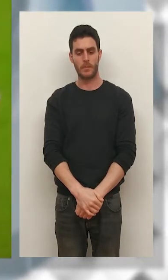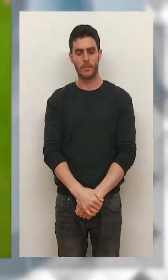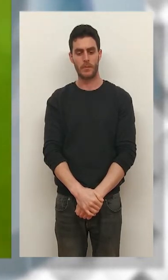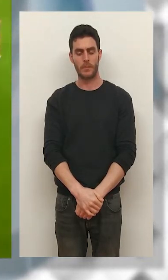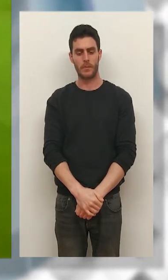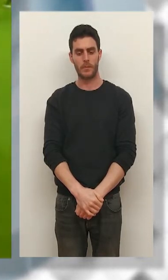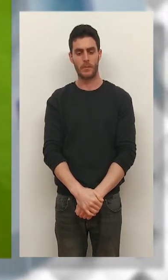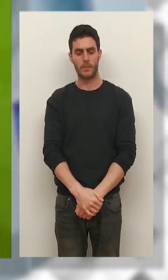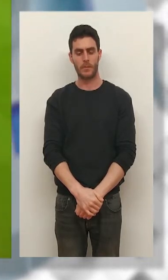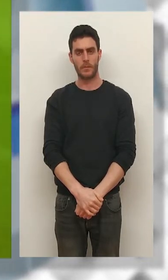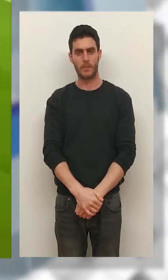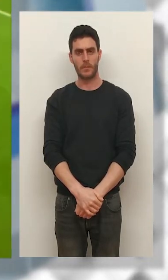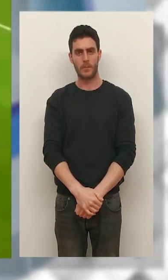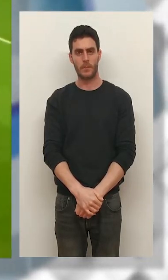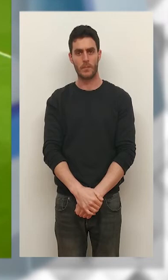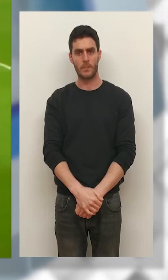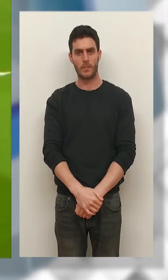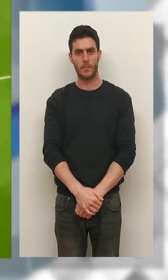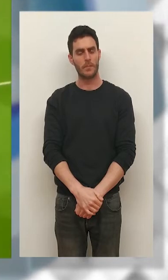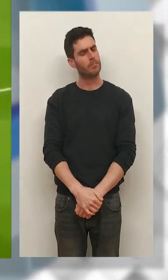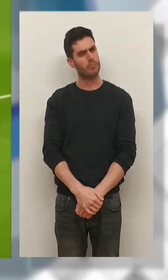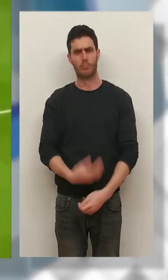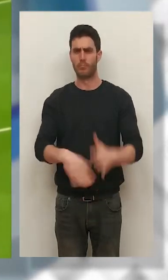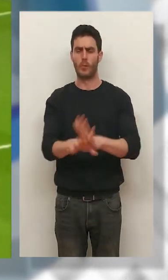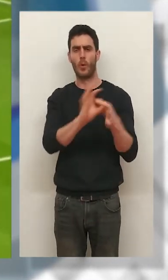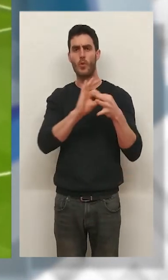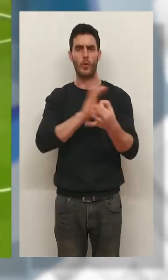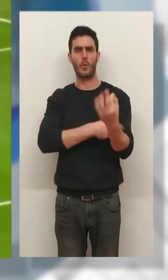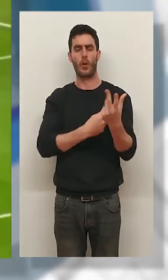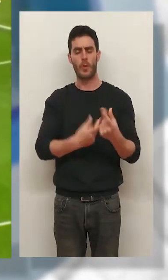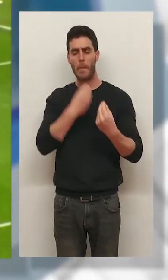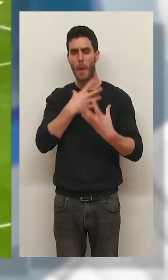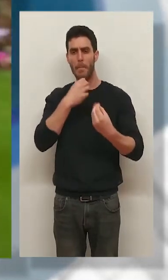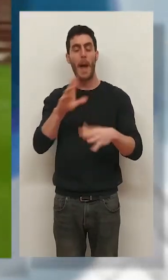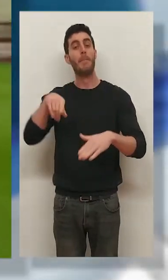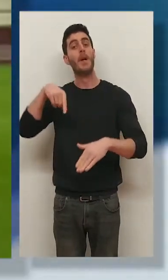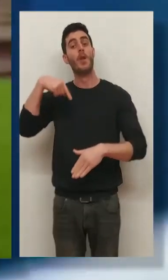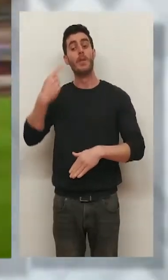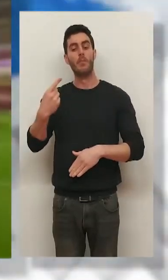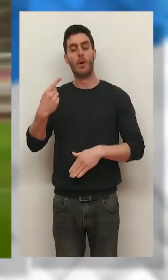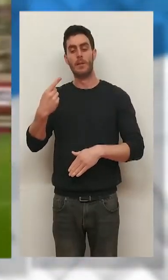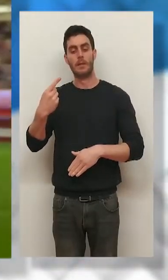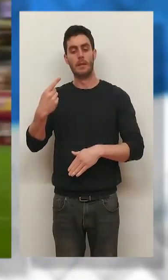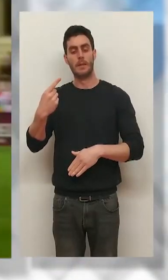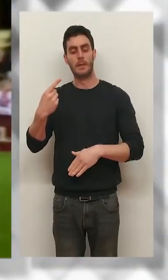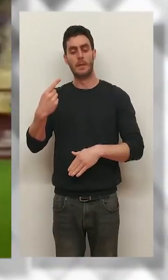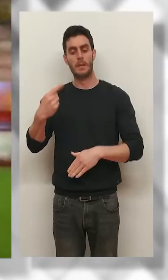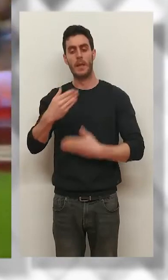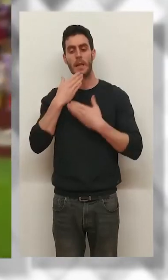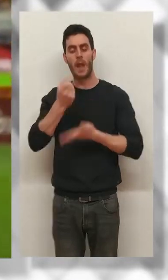El dominio blanquirrojo continuó durante toda la primera mitad, pero al descanso se llegó con la renta mínima gracias a ese gol del delantero canario.